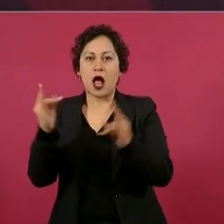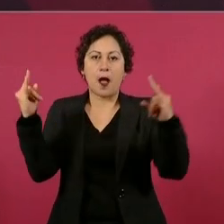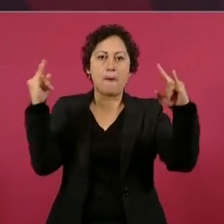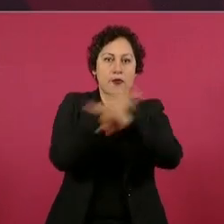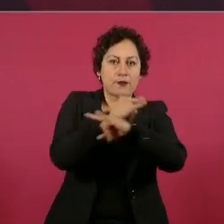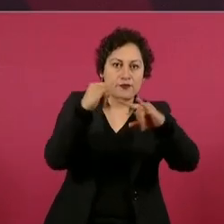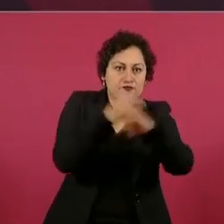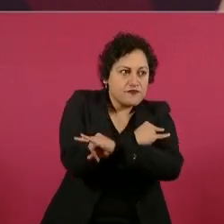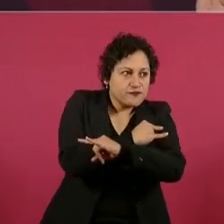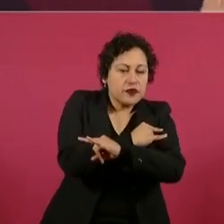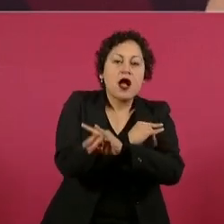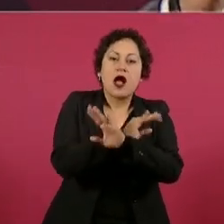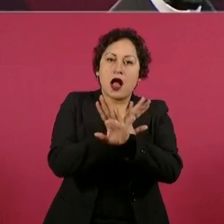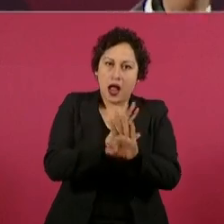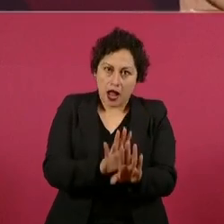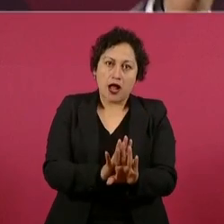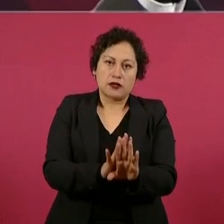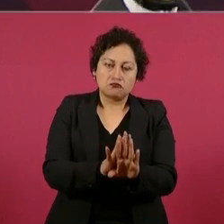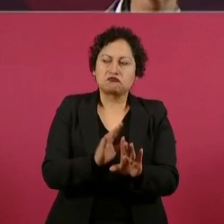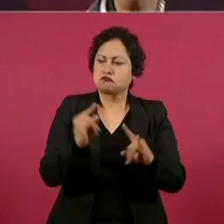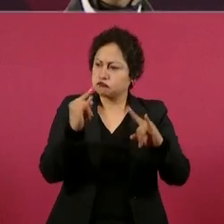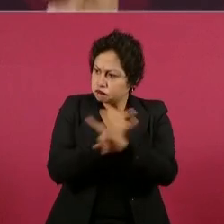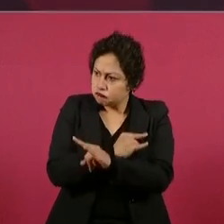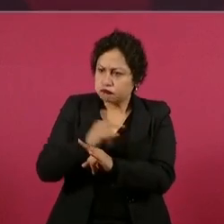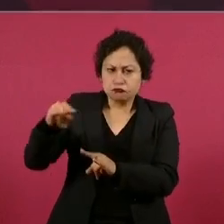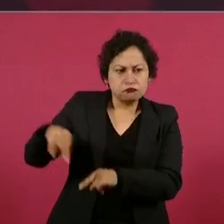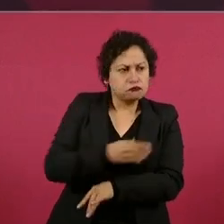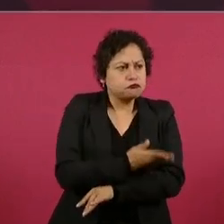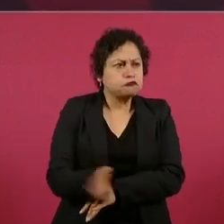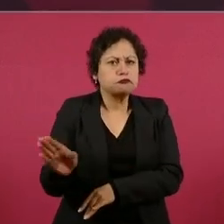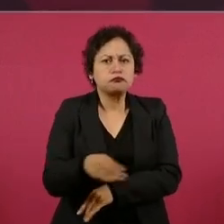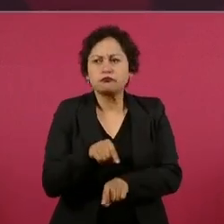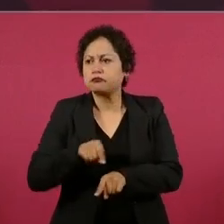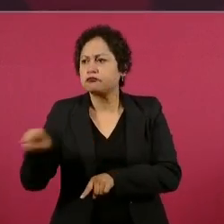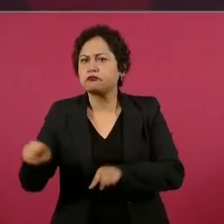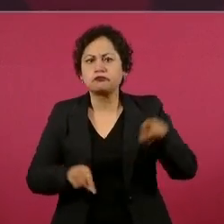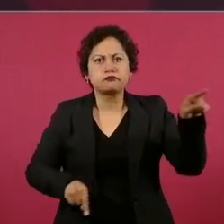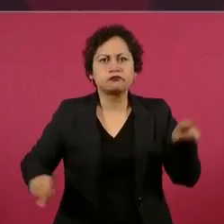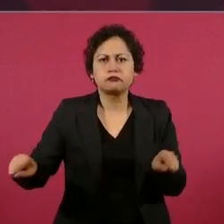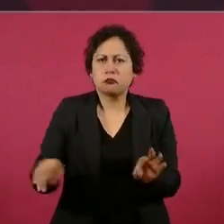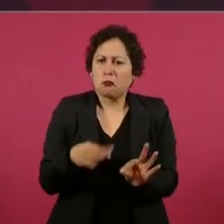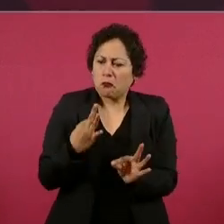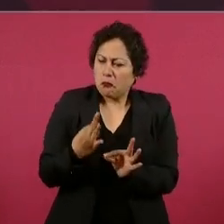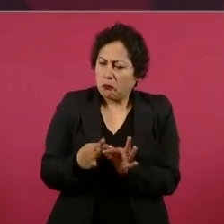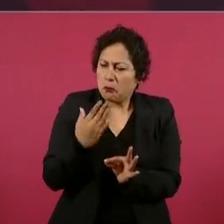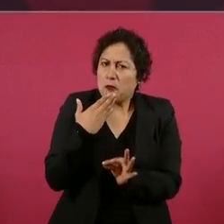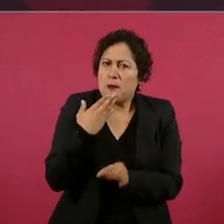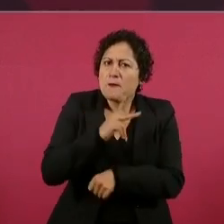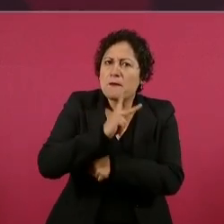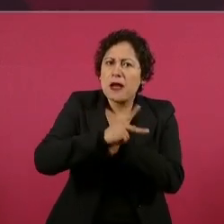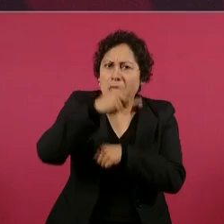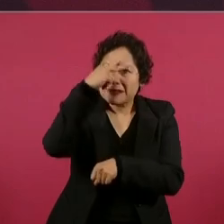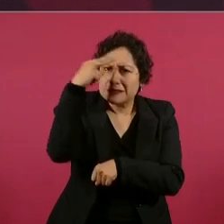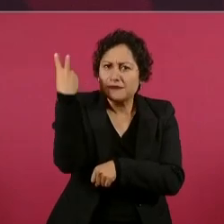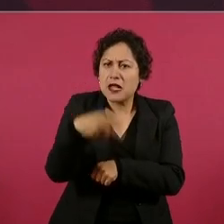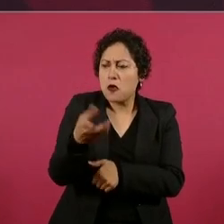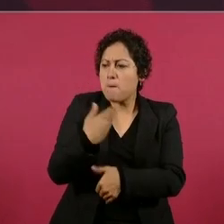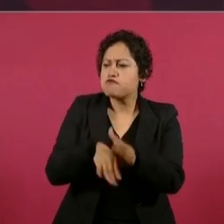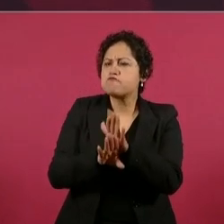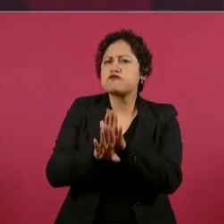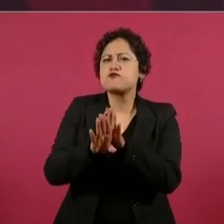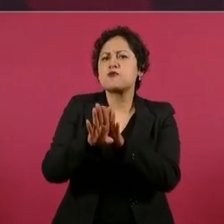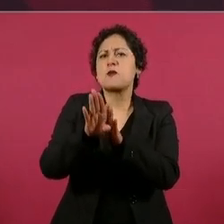Y así hasta que llegan estos tecnócratas irresponsables, corruptos,